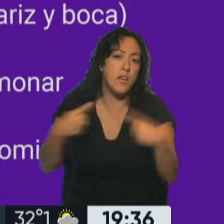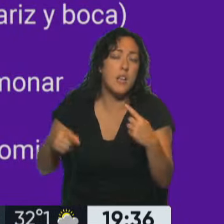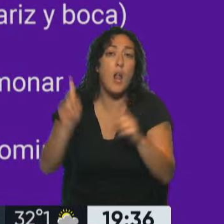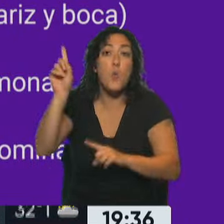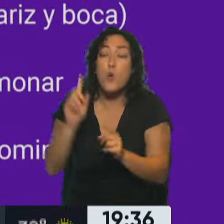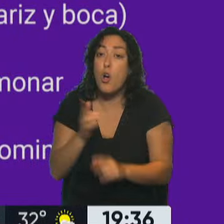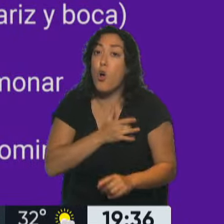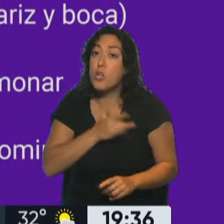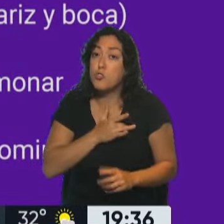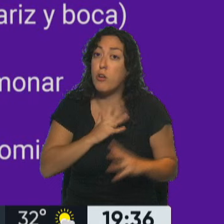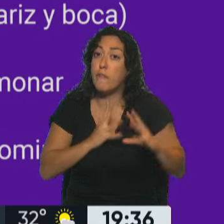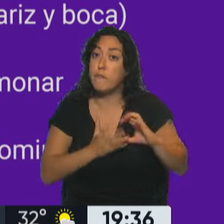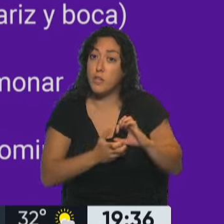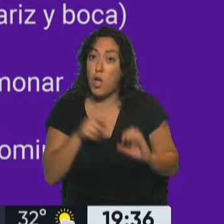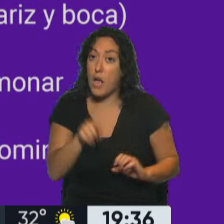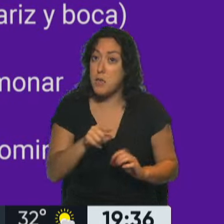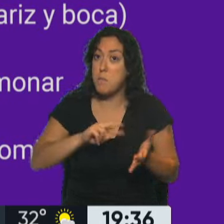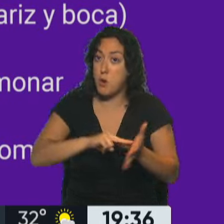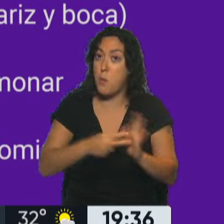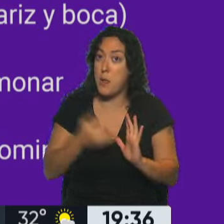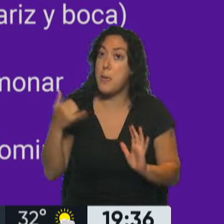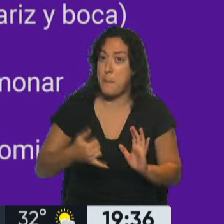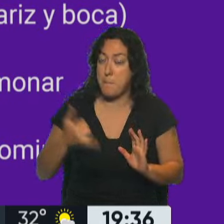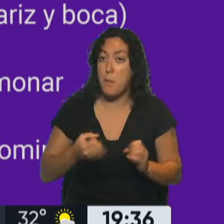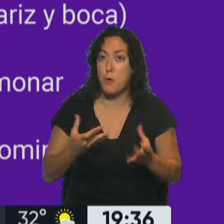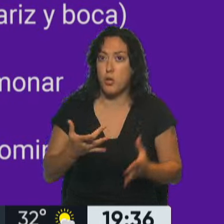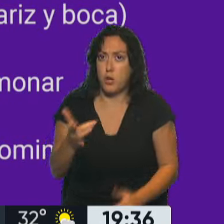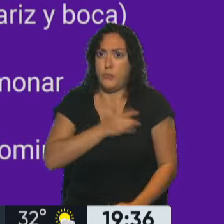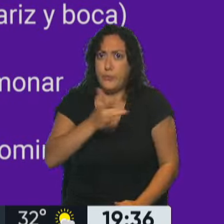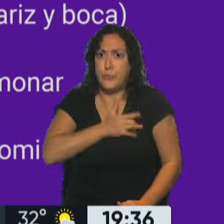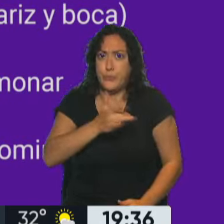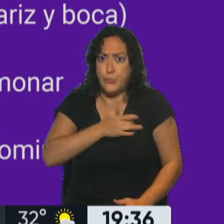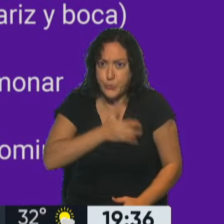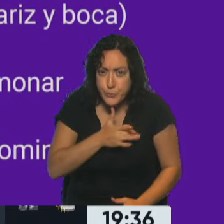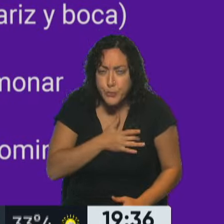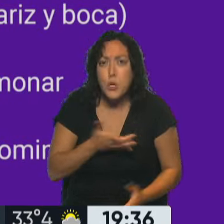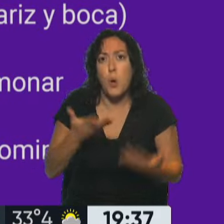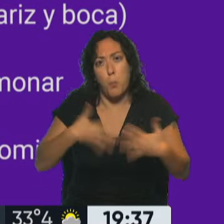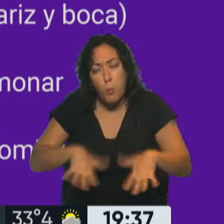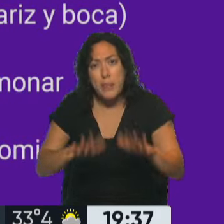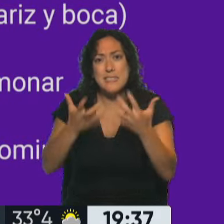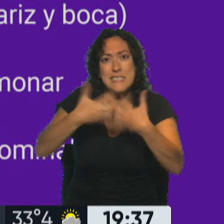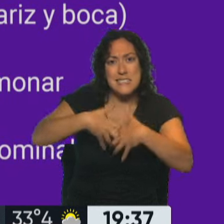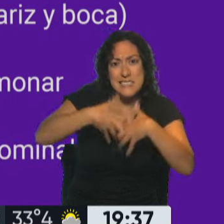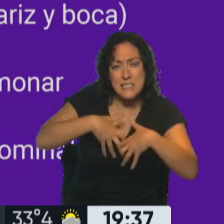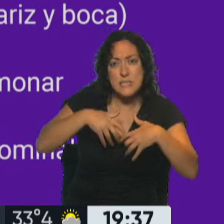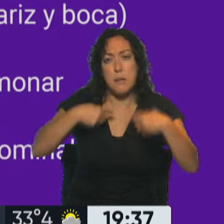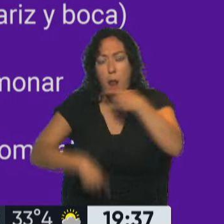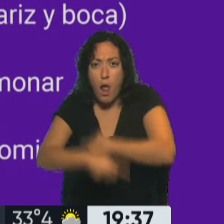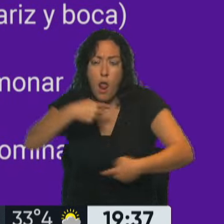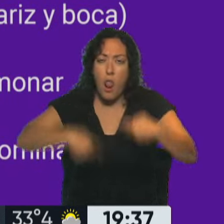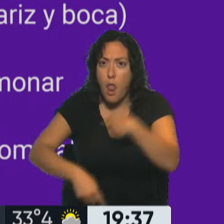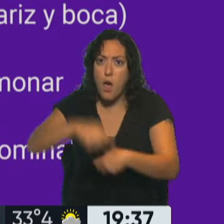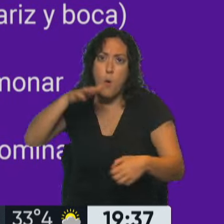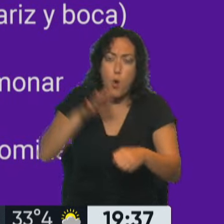afecta el corazón tenemos un problema porque provoca arritmias bloqueos en el sistema de conducción cardíaco